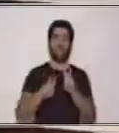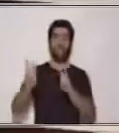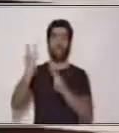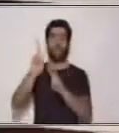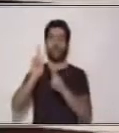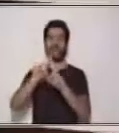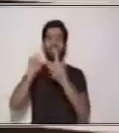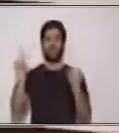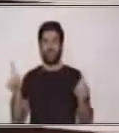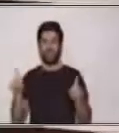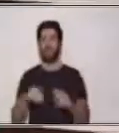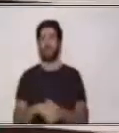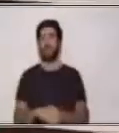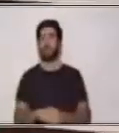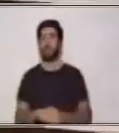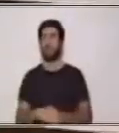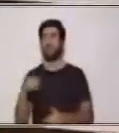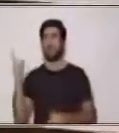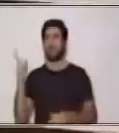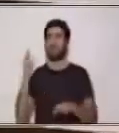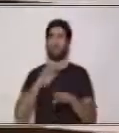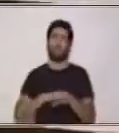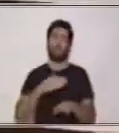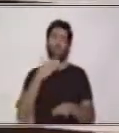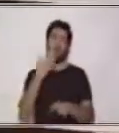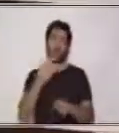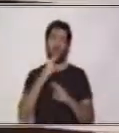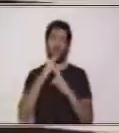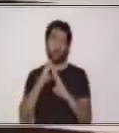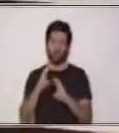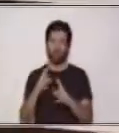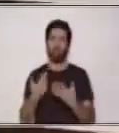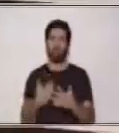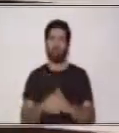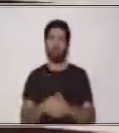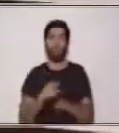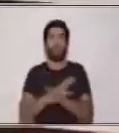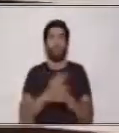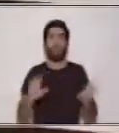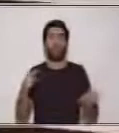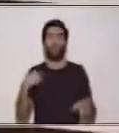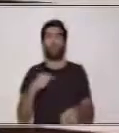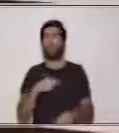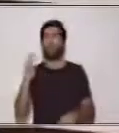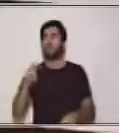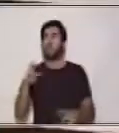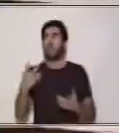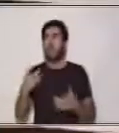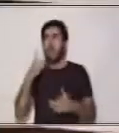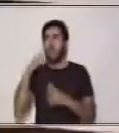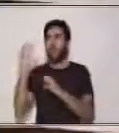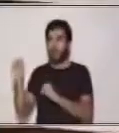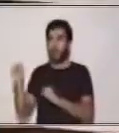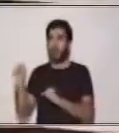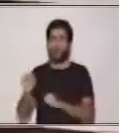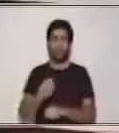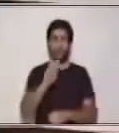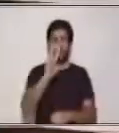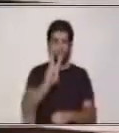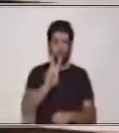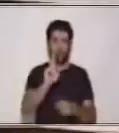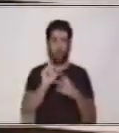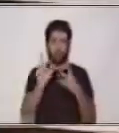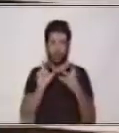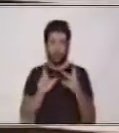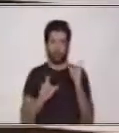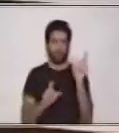cuadrados es un caso más simple de resolver. Únicamente debemos tomar en cuenta que son dos